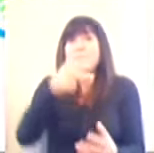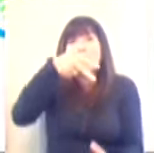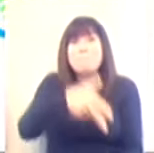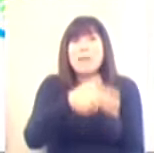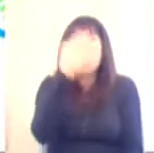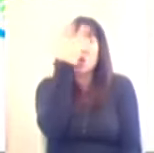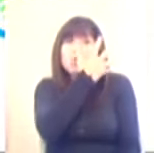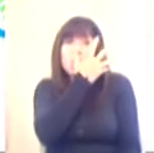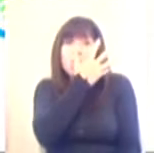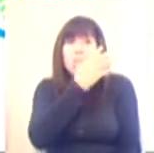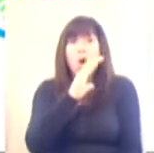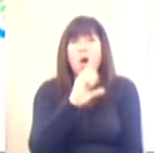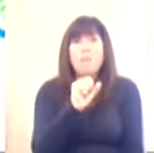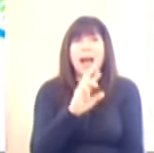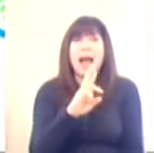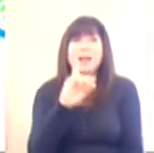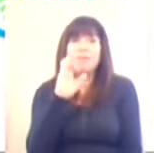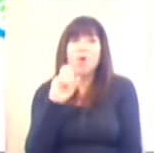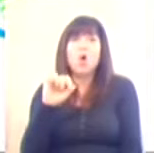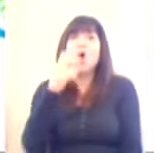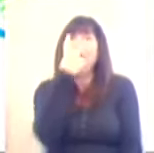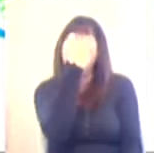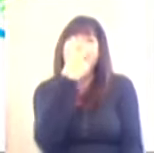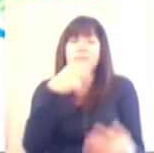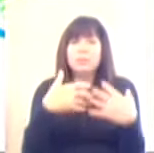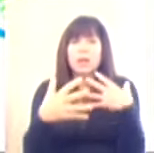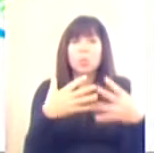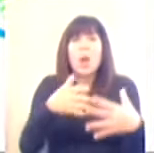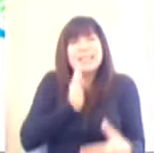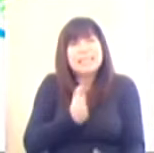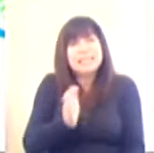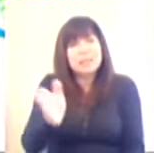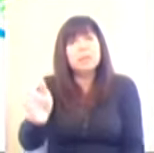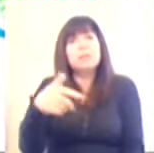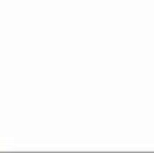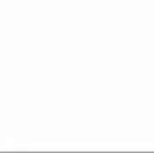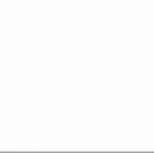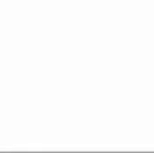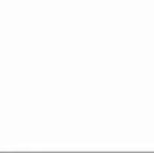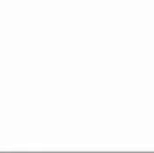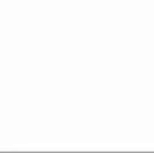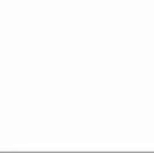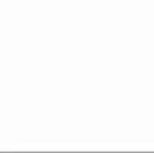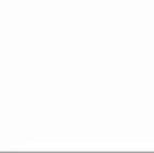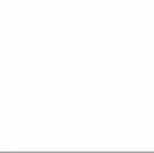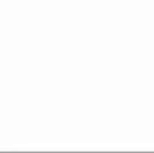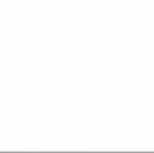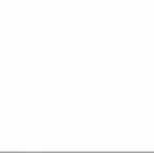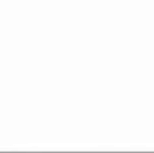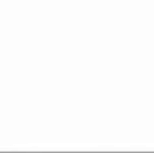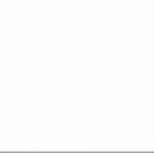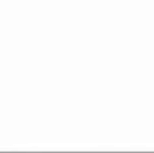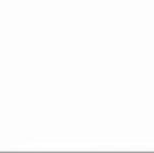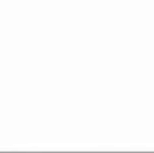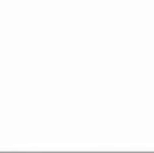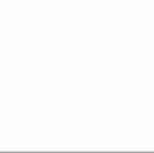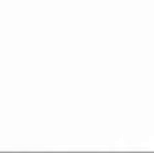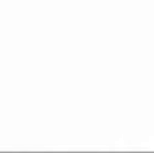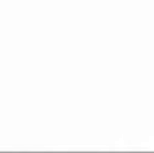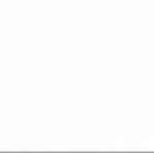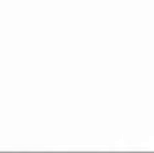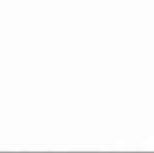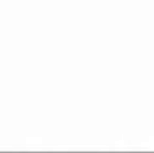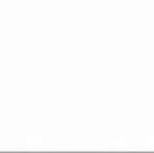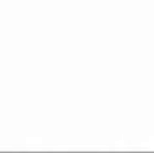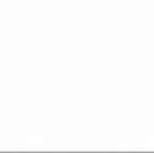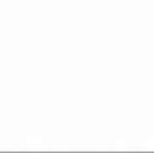el carbón y el gas natural siguen siendo las energías, fuentes energéticas dominantes, como energías primarias.